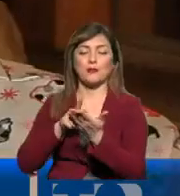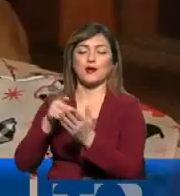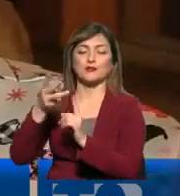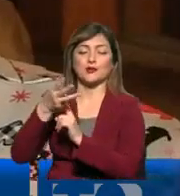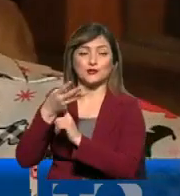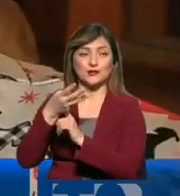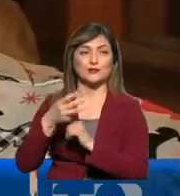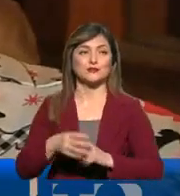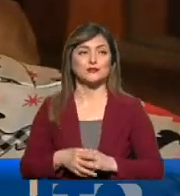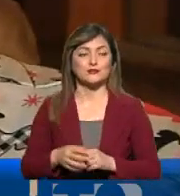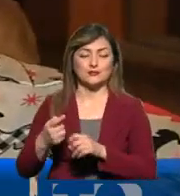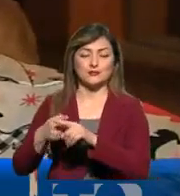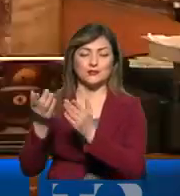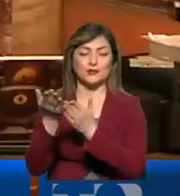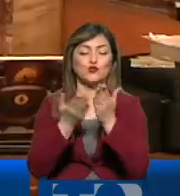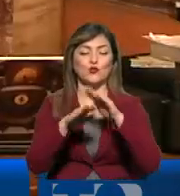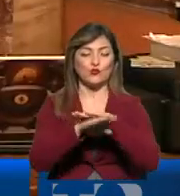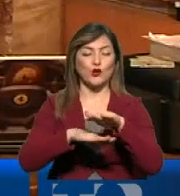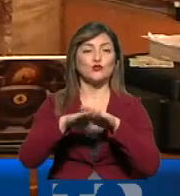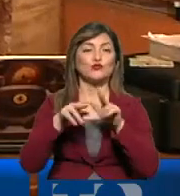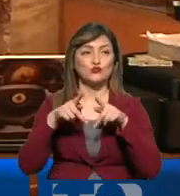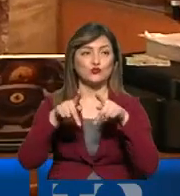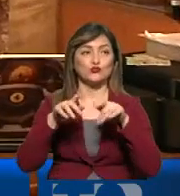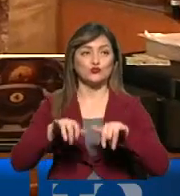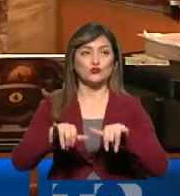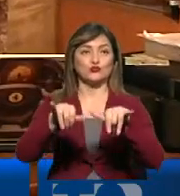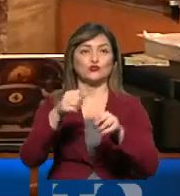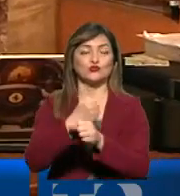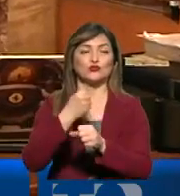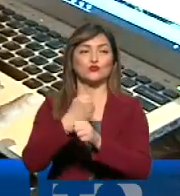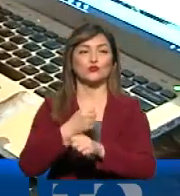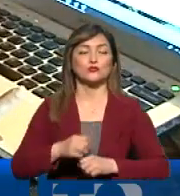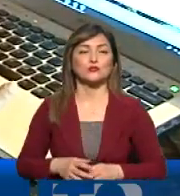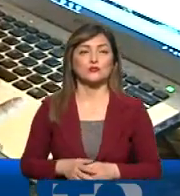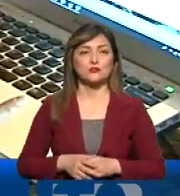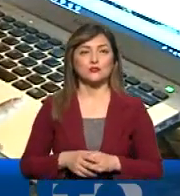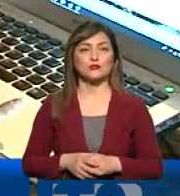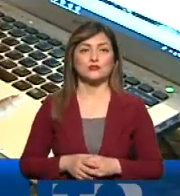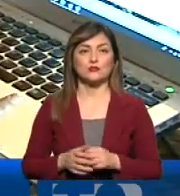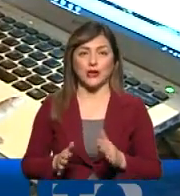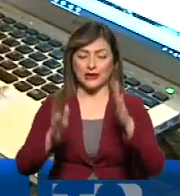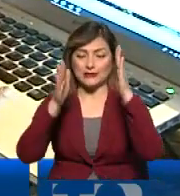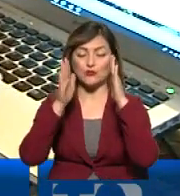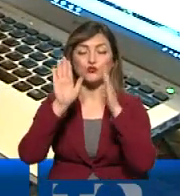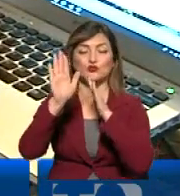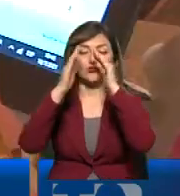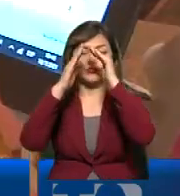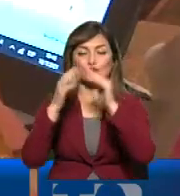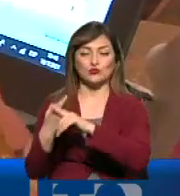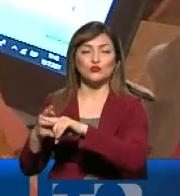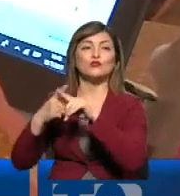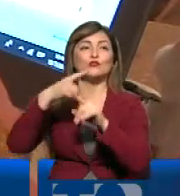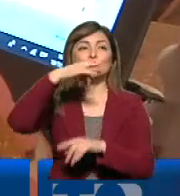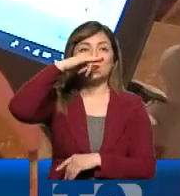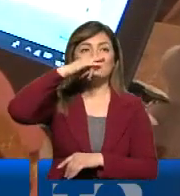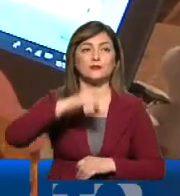internet y también otros servicios básicos que le permitan continuar con su trabajo y brindar atención desde su casa a los diferentes